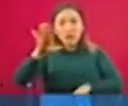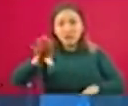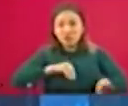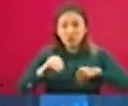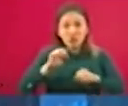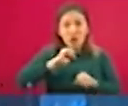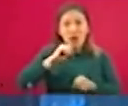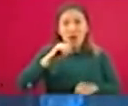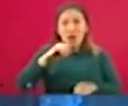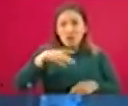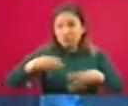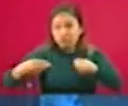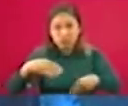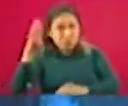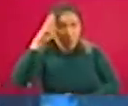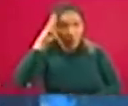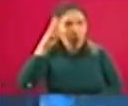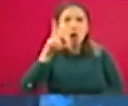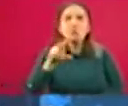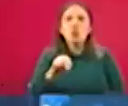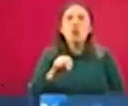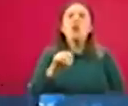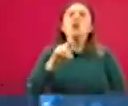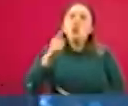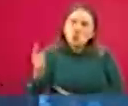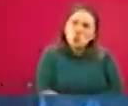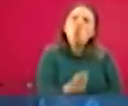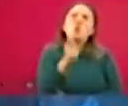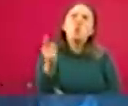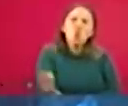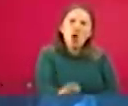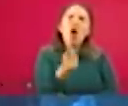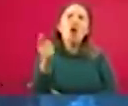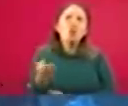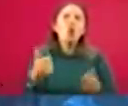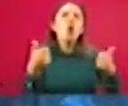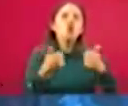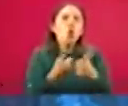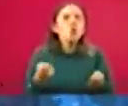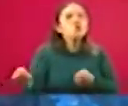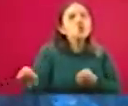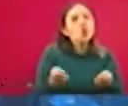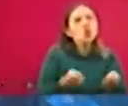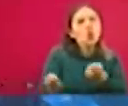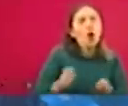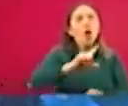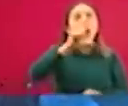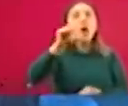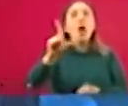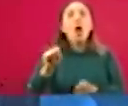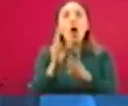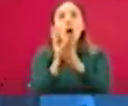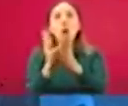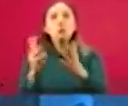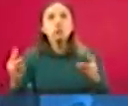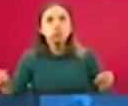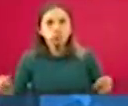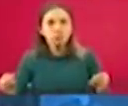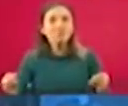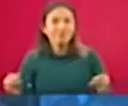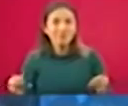que ofrecen pruebas serológicas. Estas se reconocen porque dice prueba contra anticuerpos contra